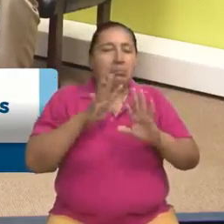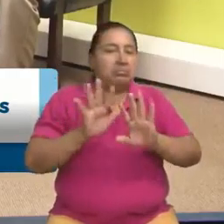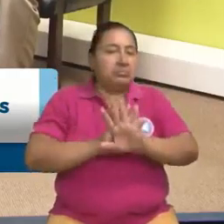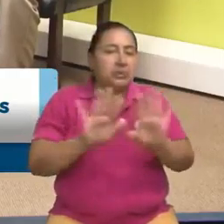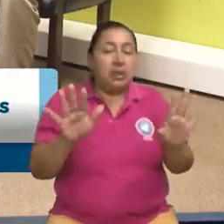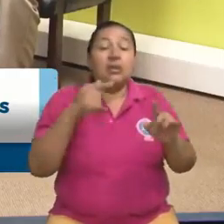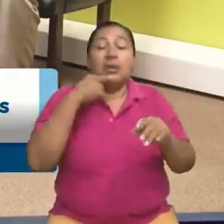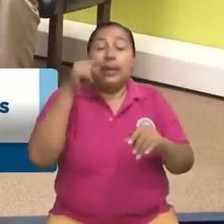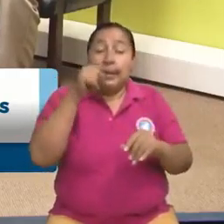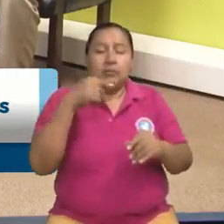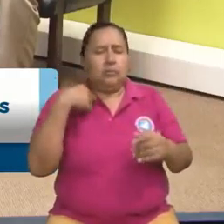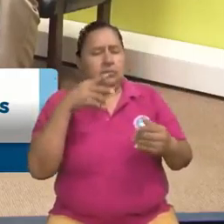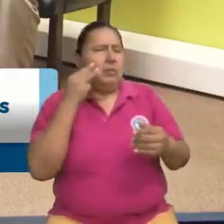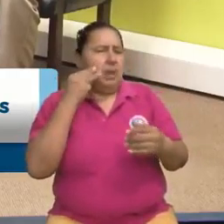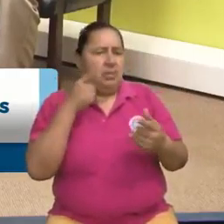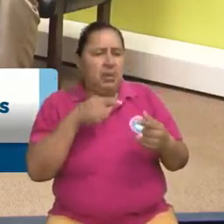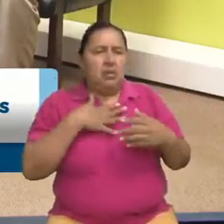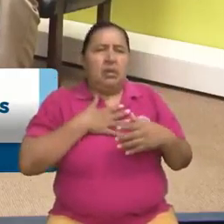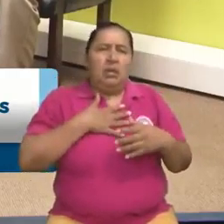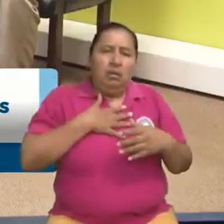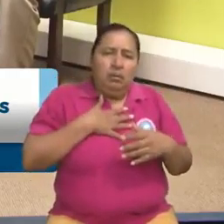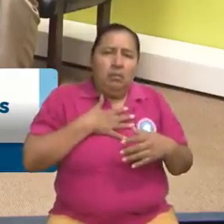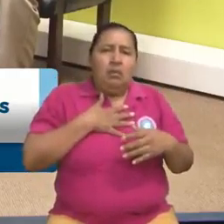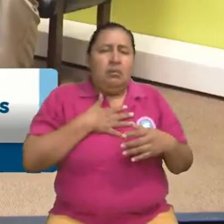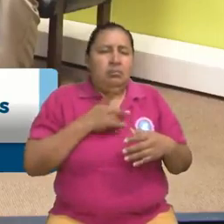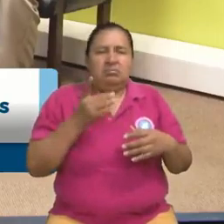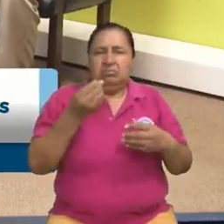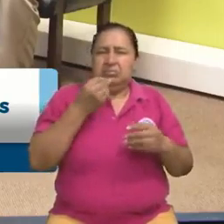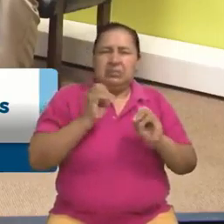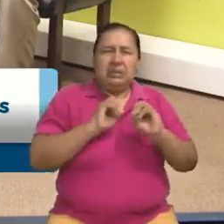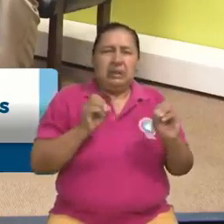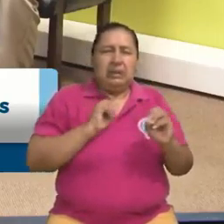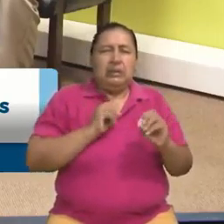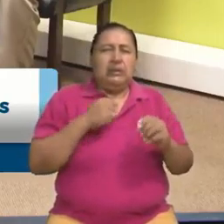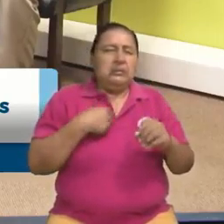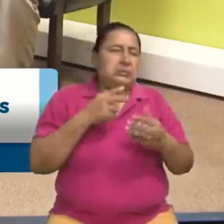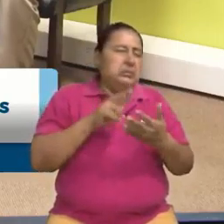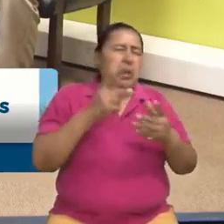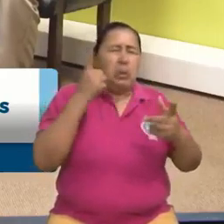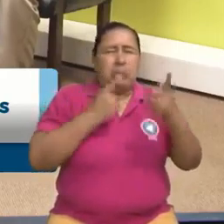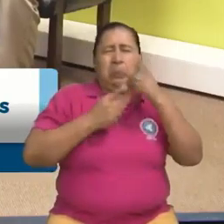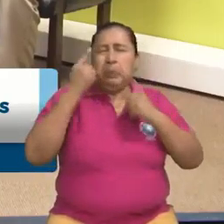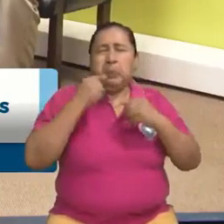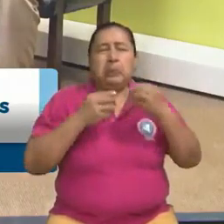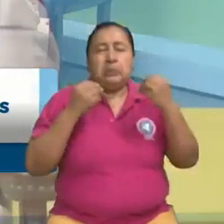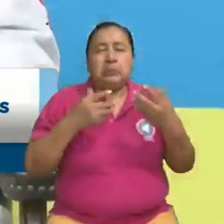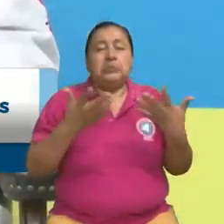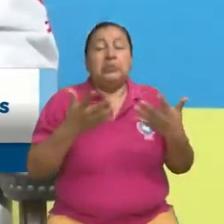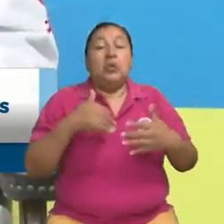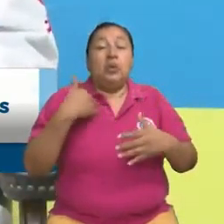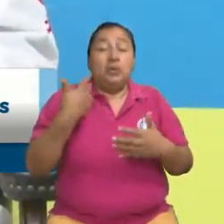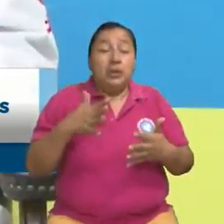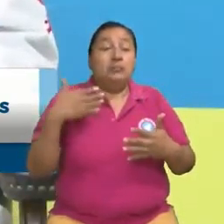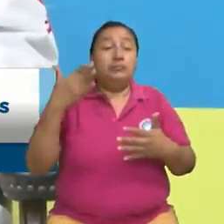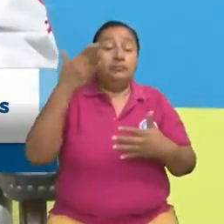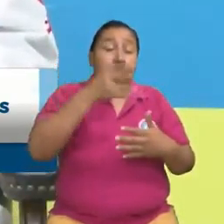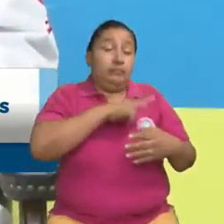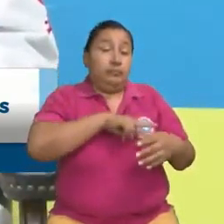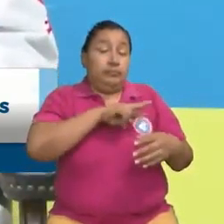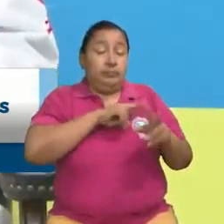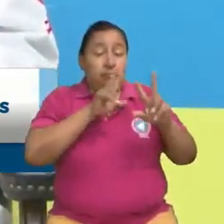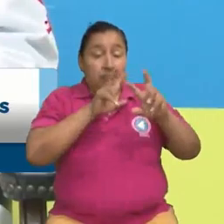principal causa. Lo ven cansado, no quiere alimentarse, está muy irritable, muy llorón, ¿ya? Y cuando llega a valorarse por el